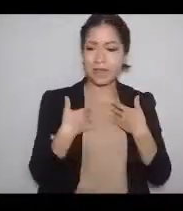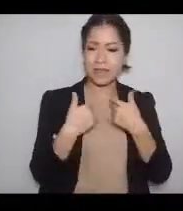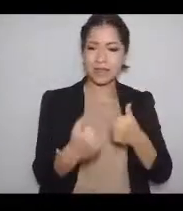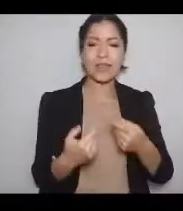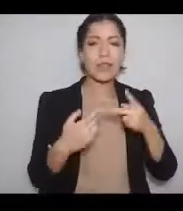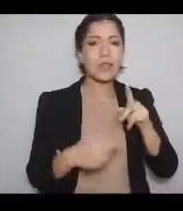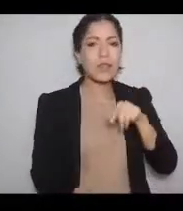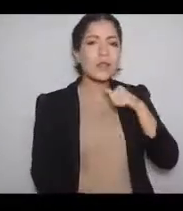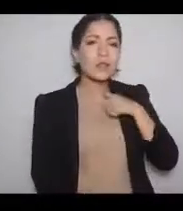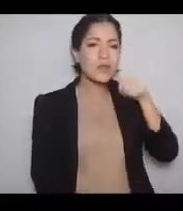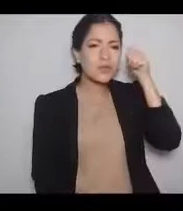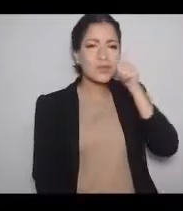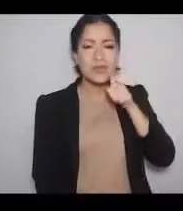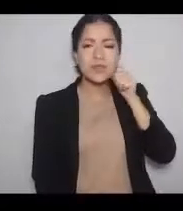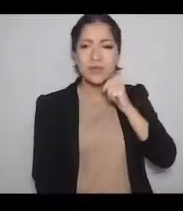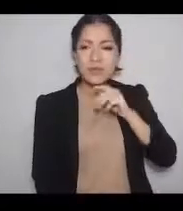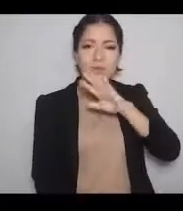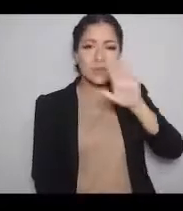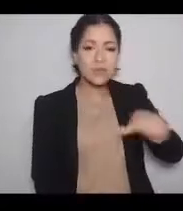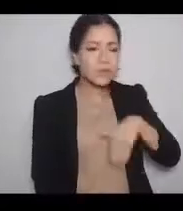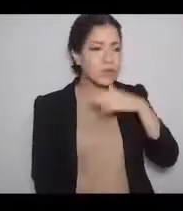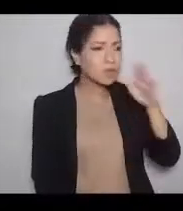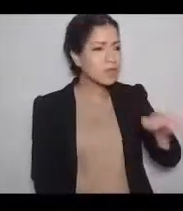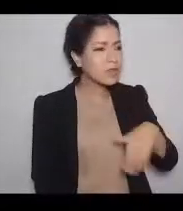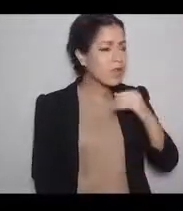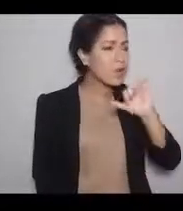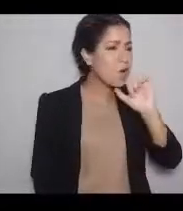Solo te importó porque te dejó.